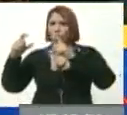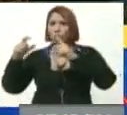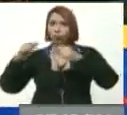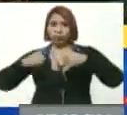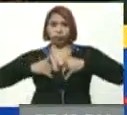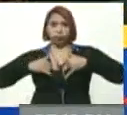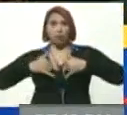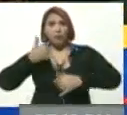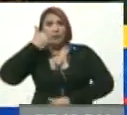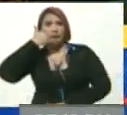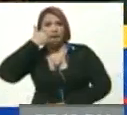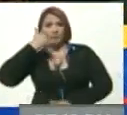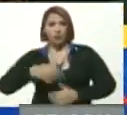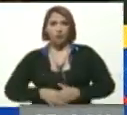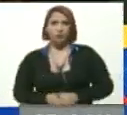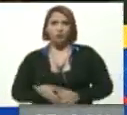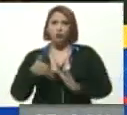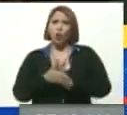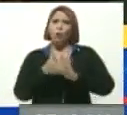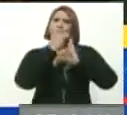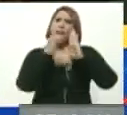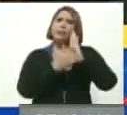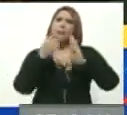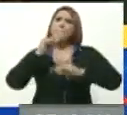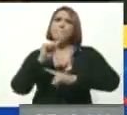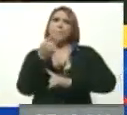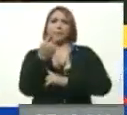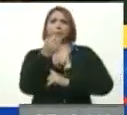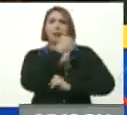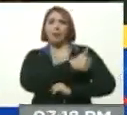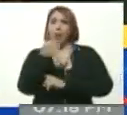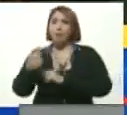de el acta principal de cada mesa.